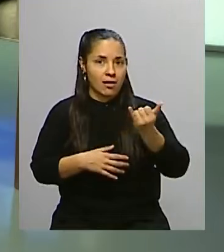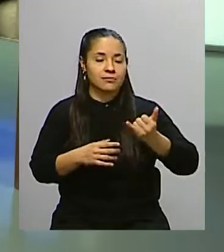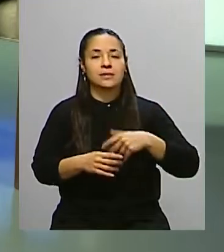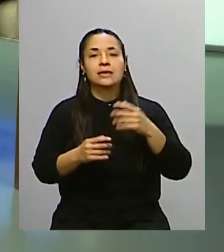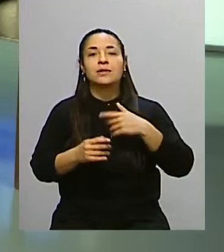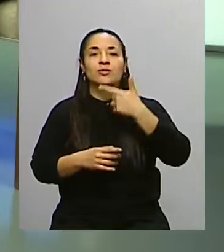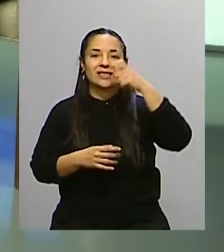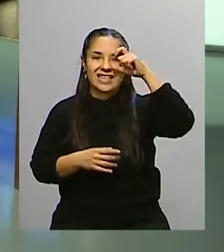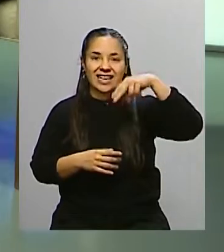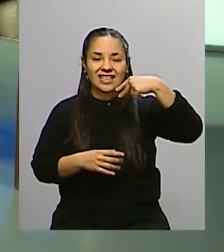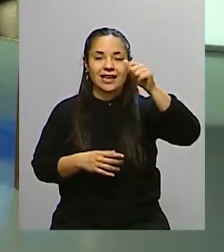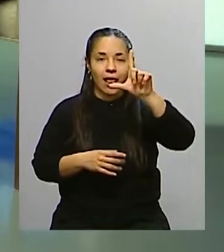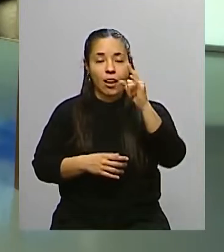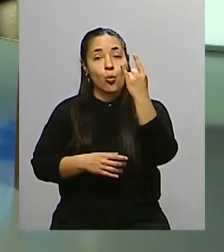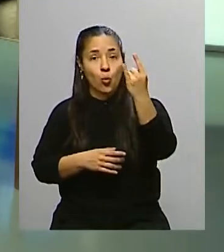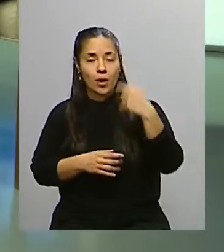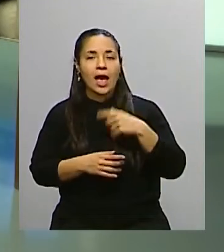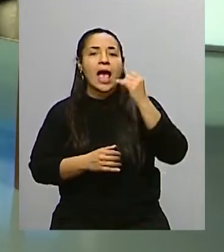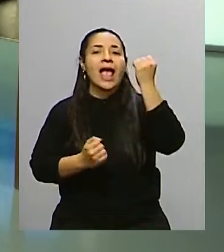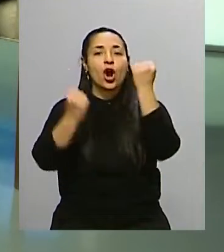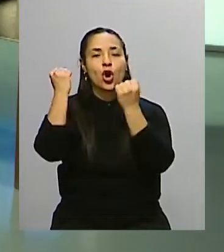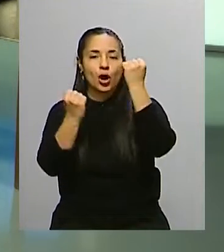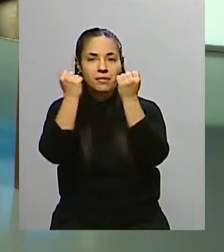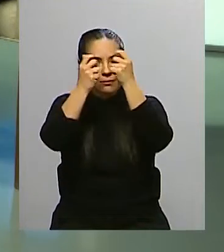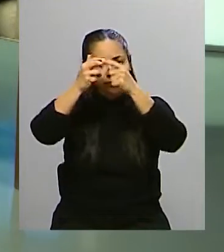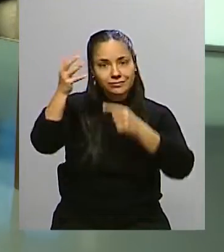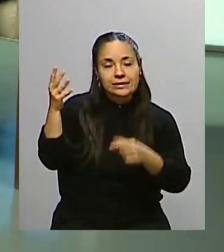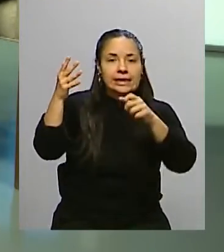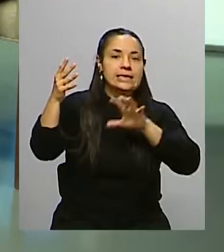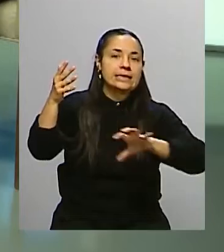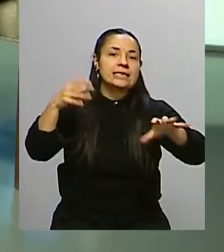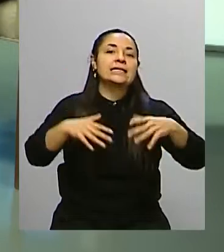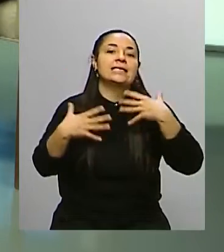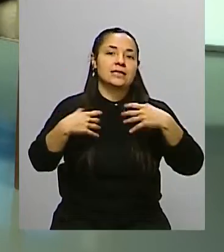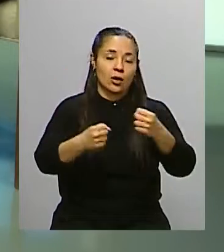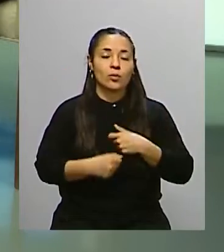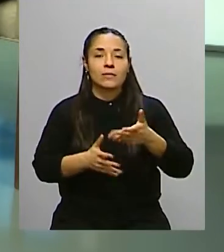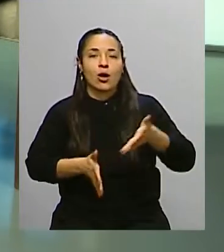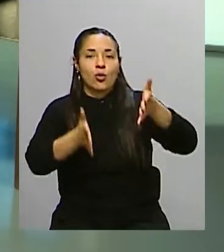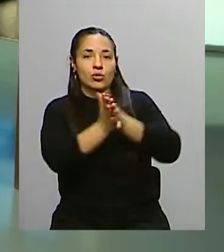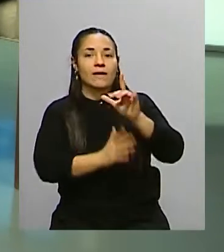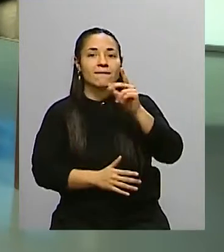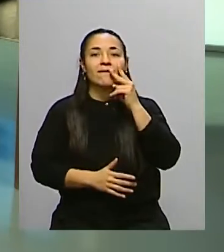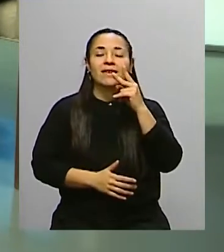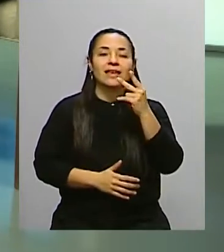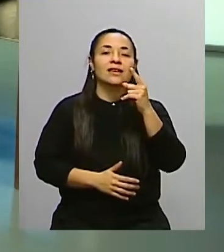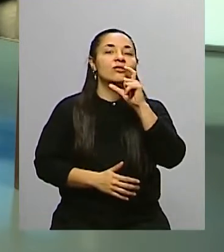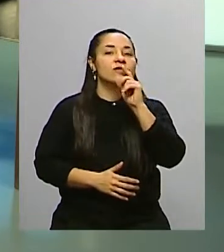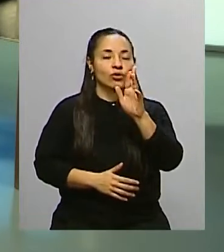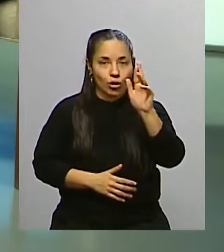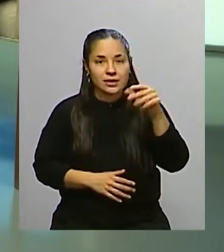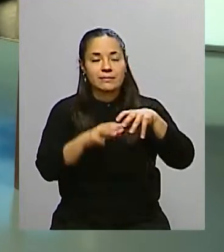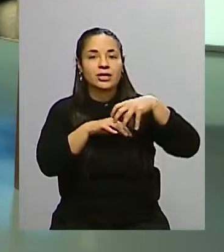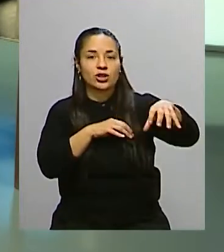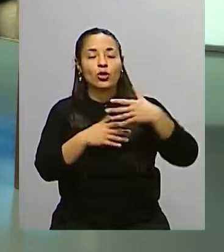Señal U hablando de economía y salud en Chat Económico, y lo hacemos con Víctor Di Blasi, coordinador de la Maestría en Gestión Financiera del Sector Público